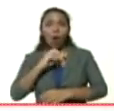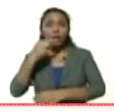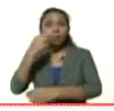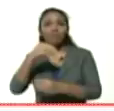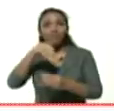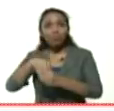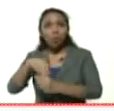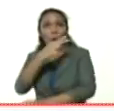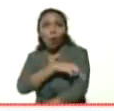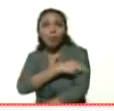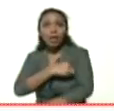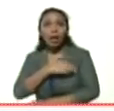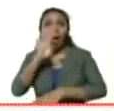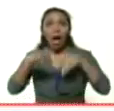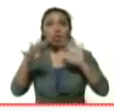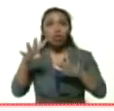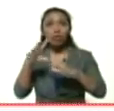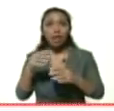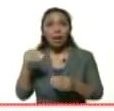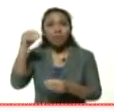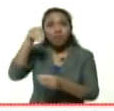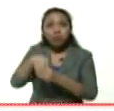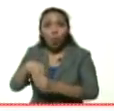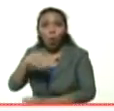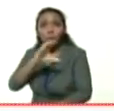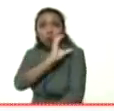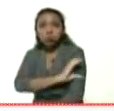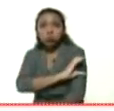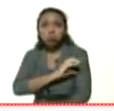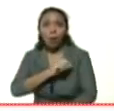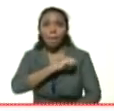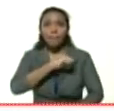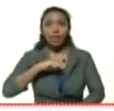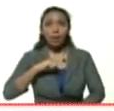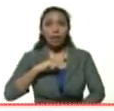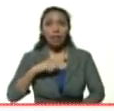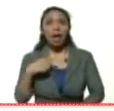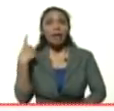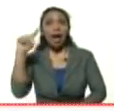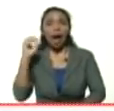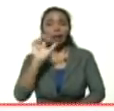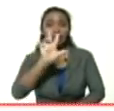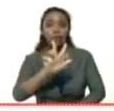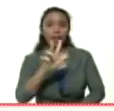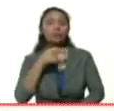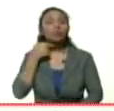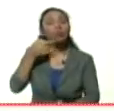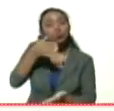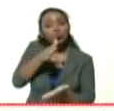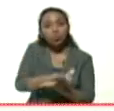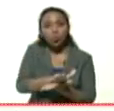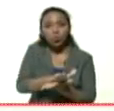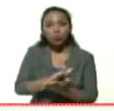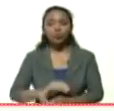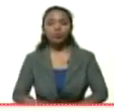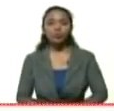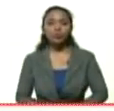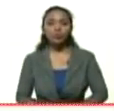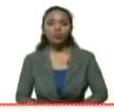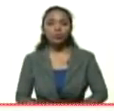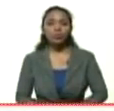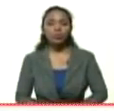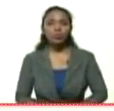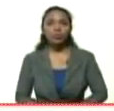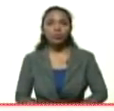hospitales, 14 están recluidos en clínicas privadas y tenemos 3 lamentables